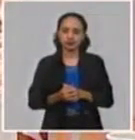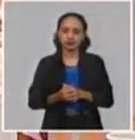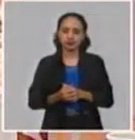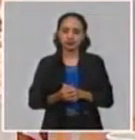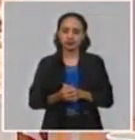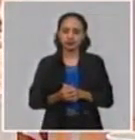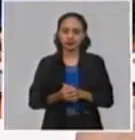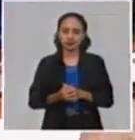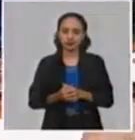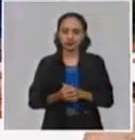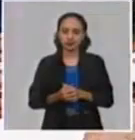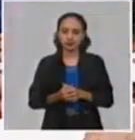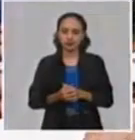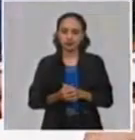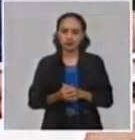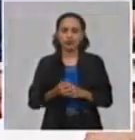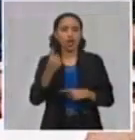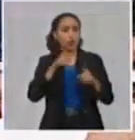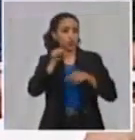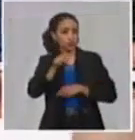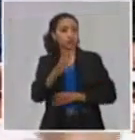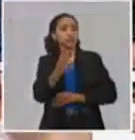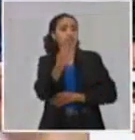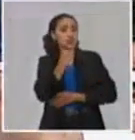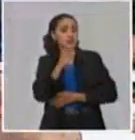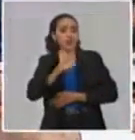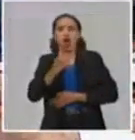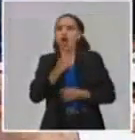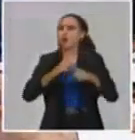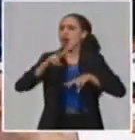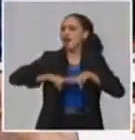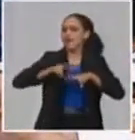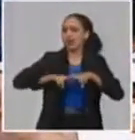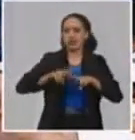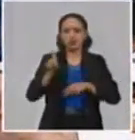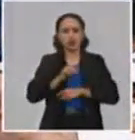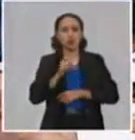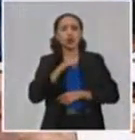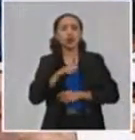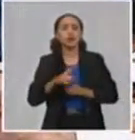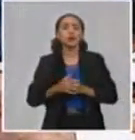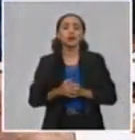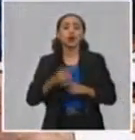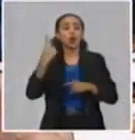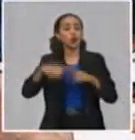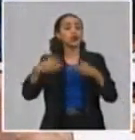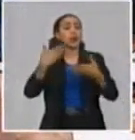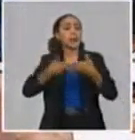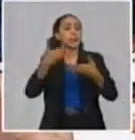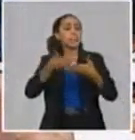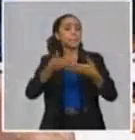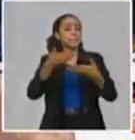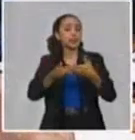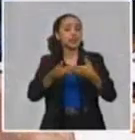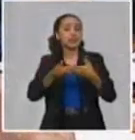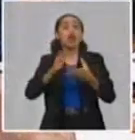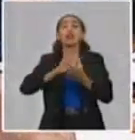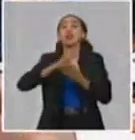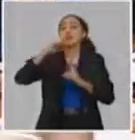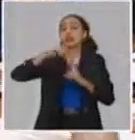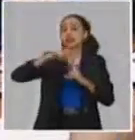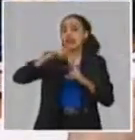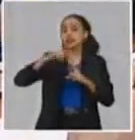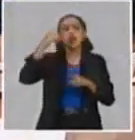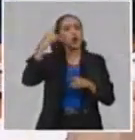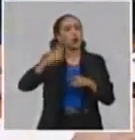Que estaba viendo, había algunas, como usted decía, que no son incluso de La Habana, porque está la empresa Victoria de Girón de Matanzas, hay